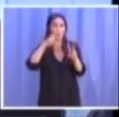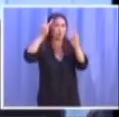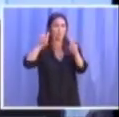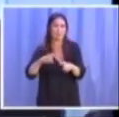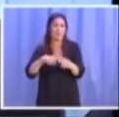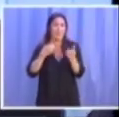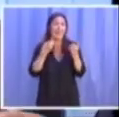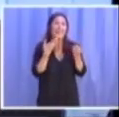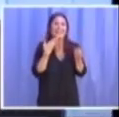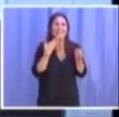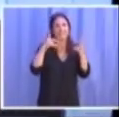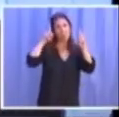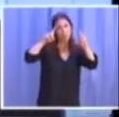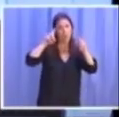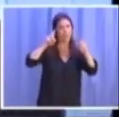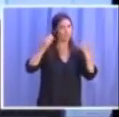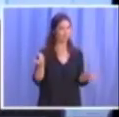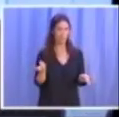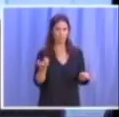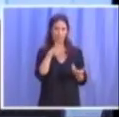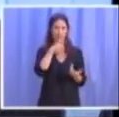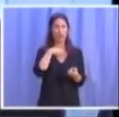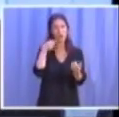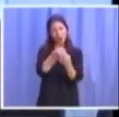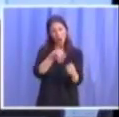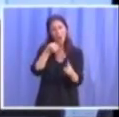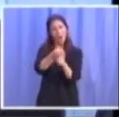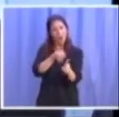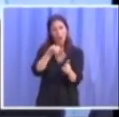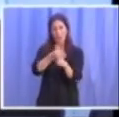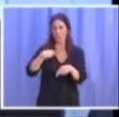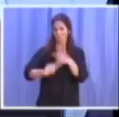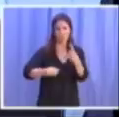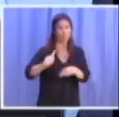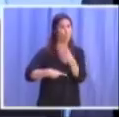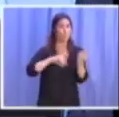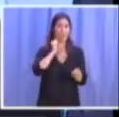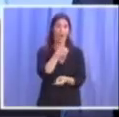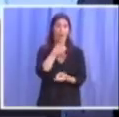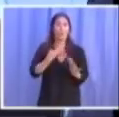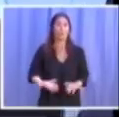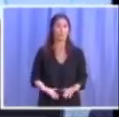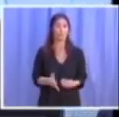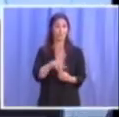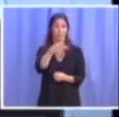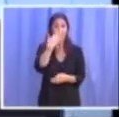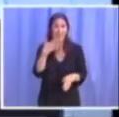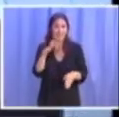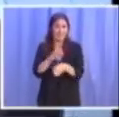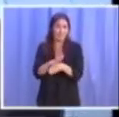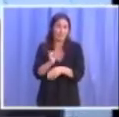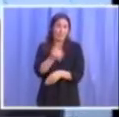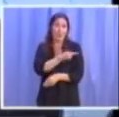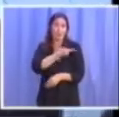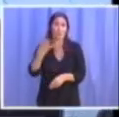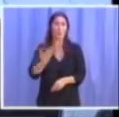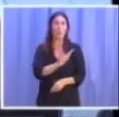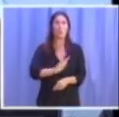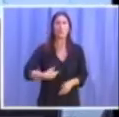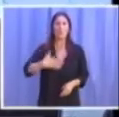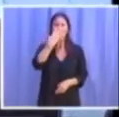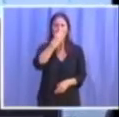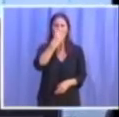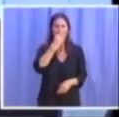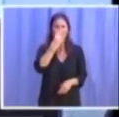de educación y con las que estamos batallando y batallaremos. O esa actitud de algunos dueños de perros